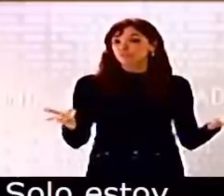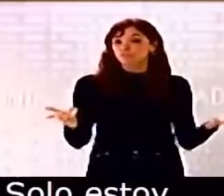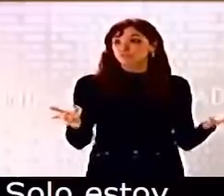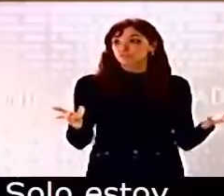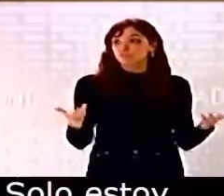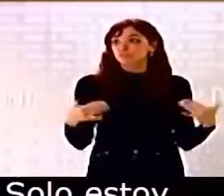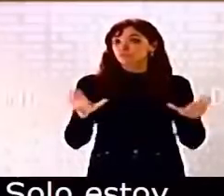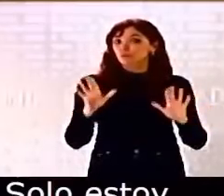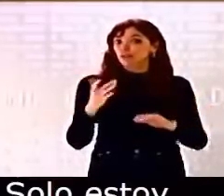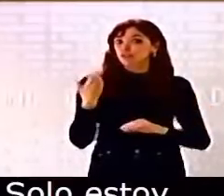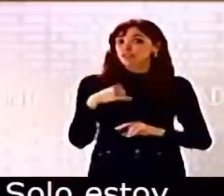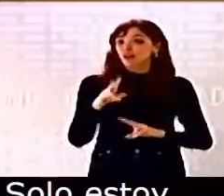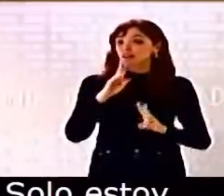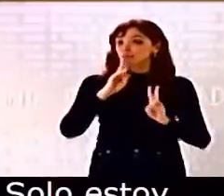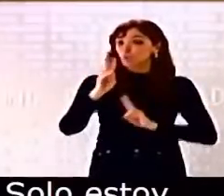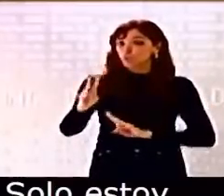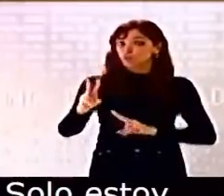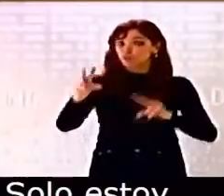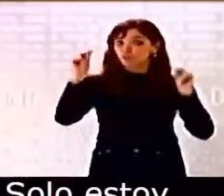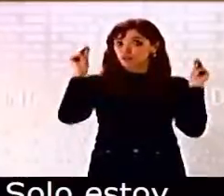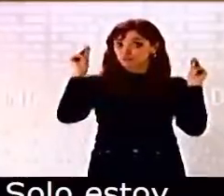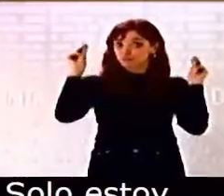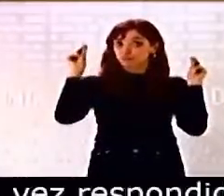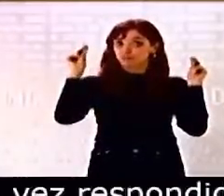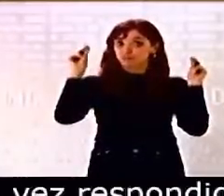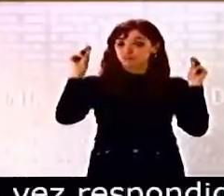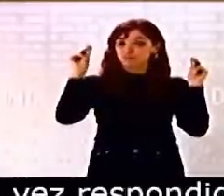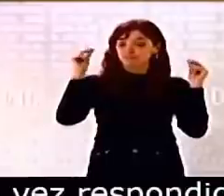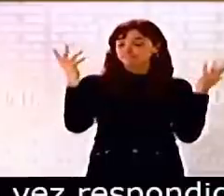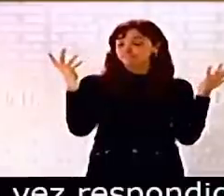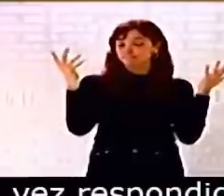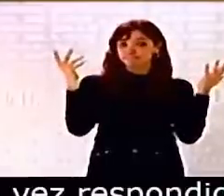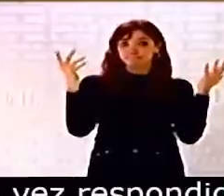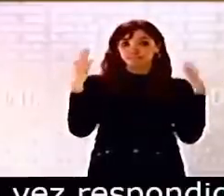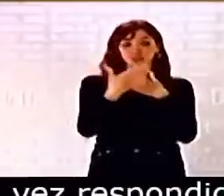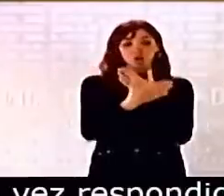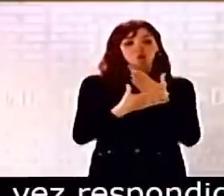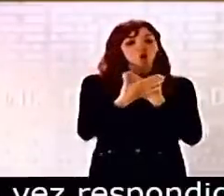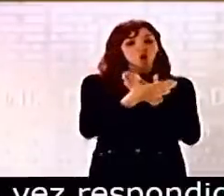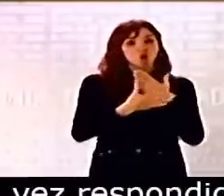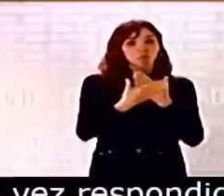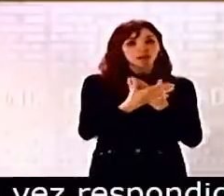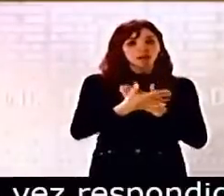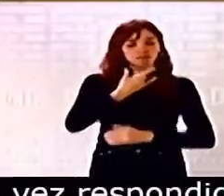Pero una vez respondida la pregunta, asegurando por parte del Gobierno